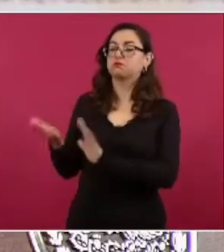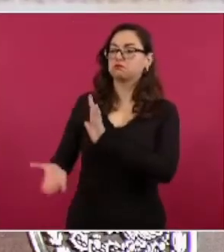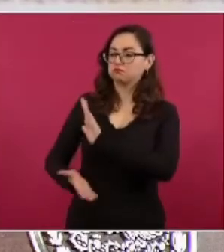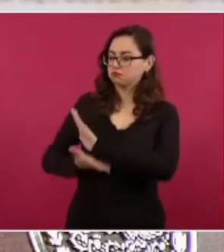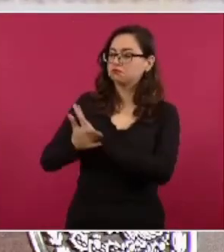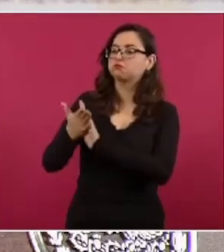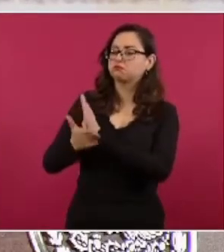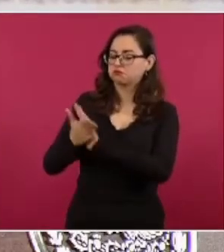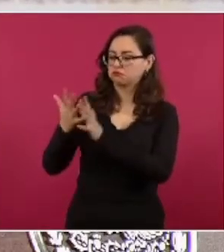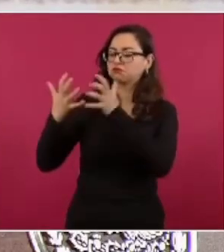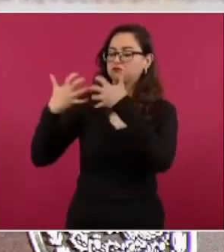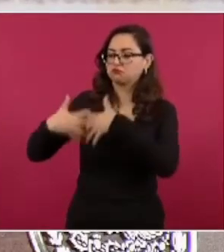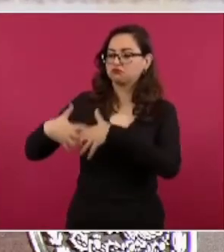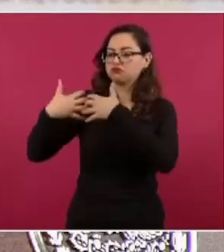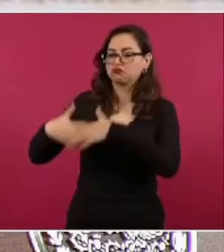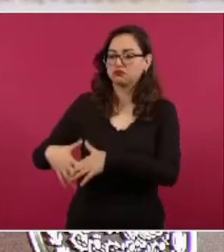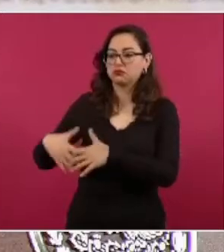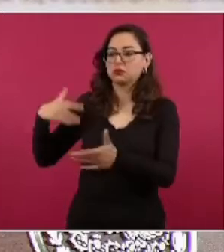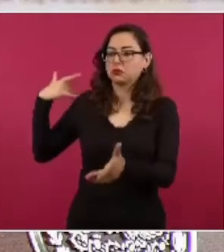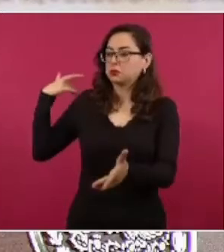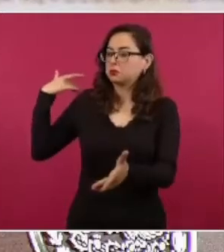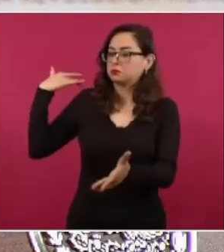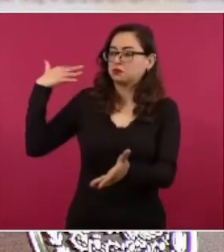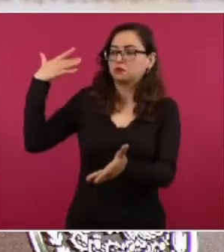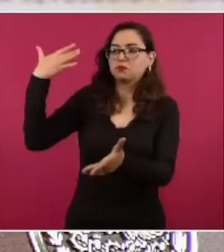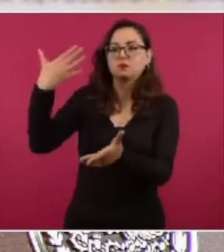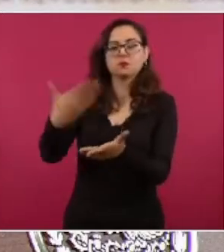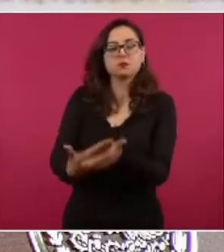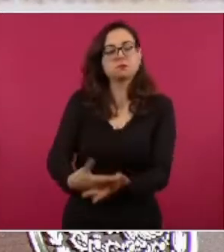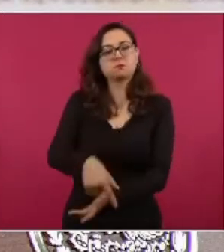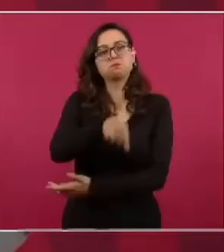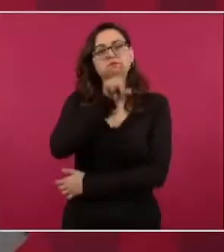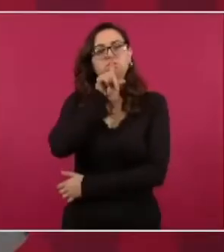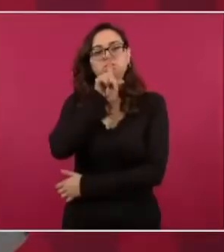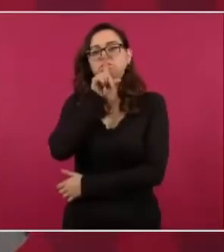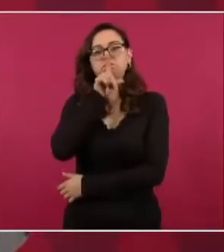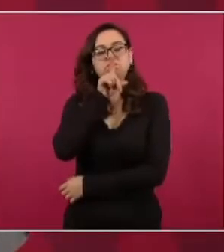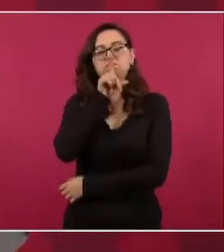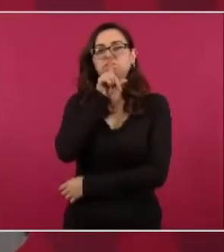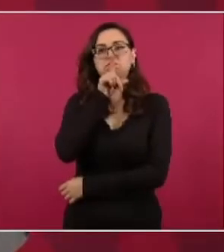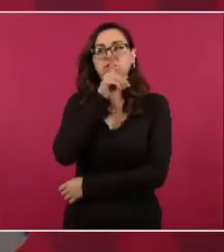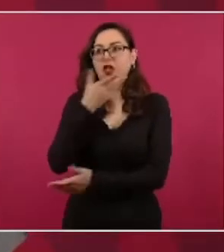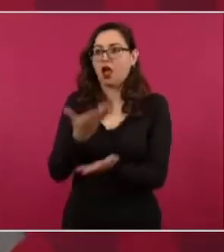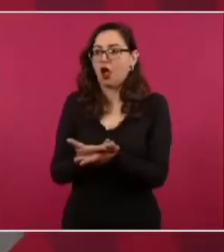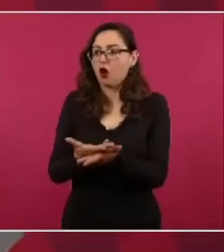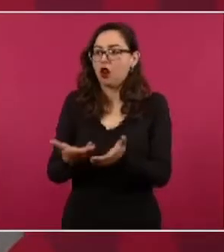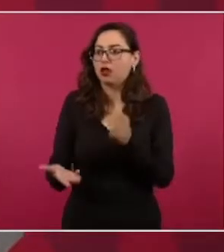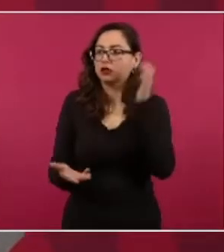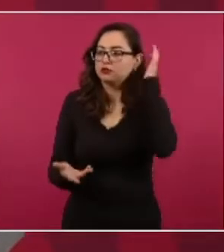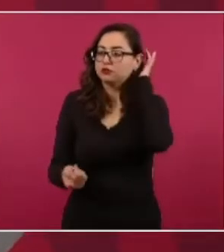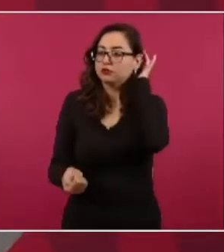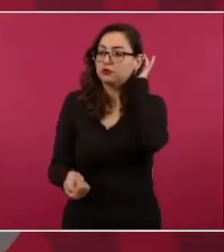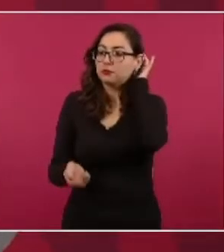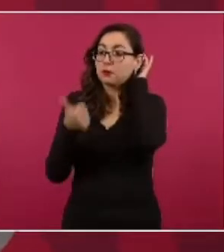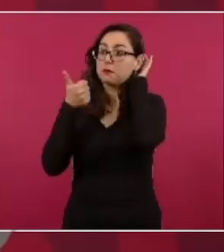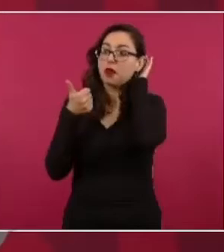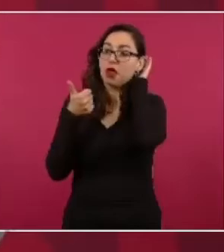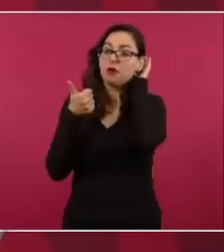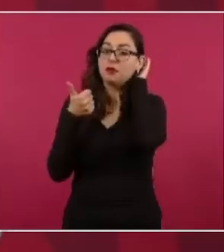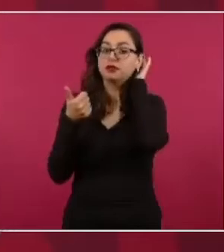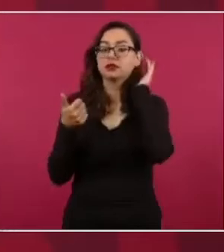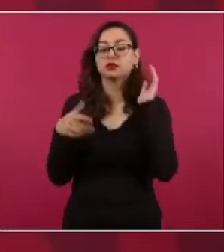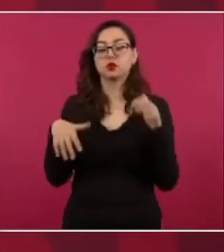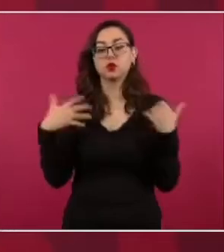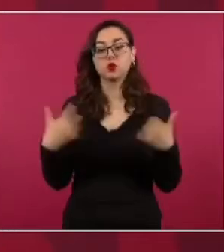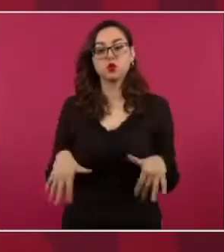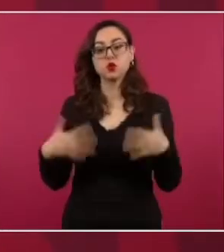Es un hecho inédito. Desde luego los